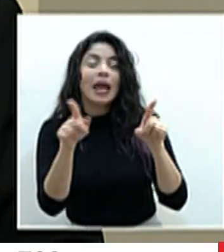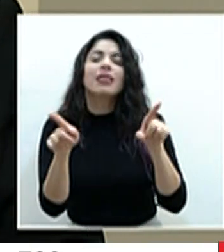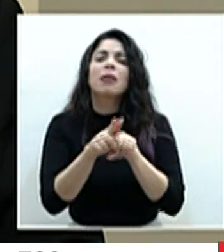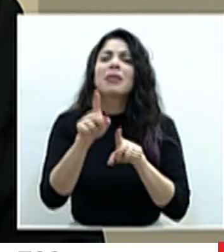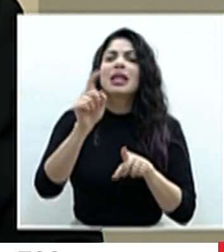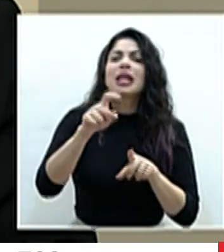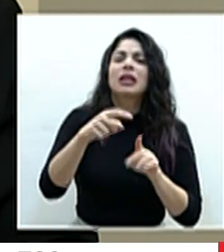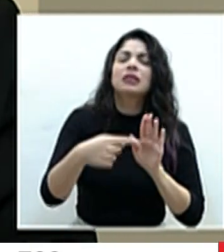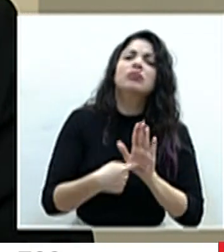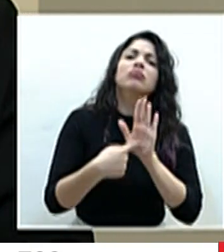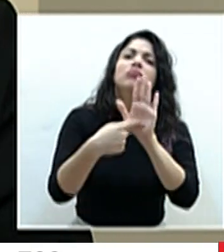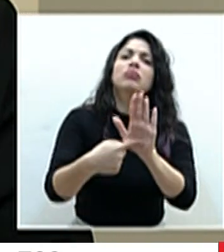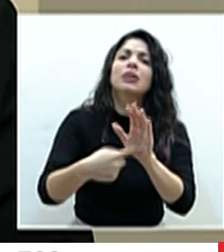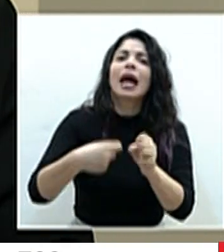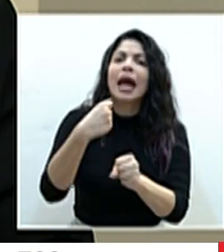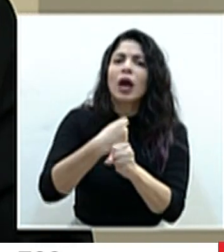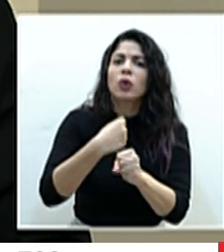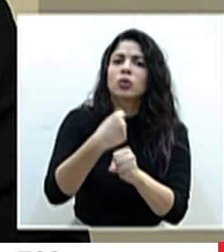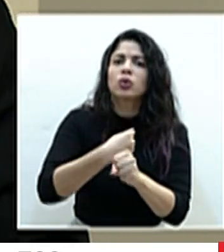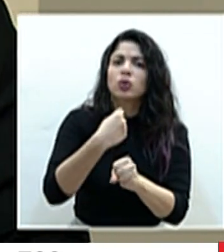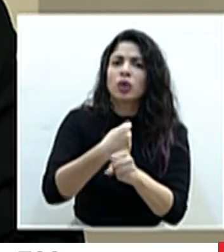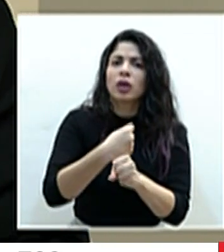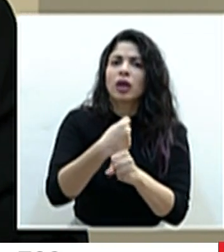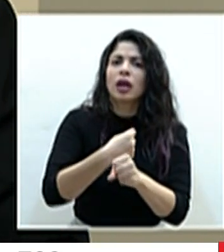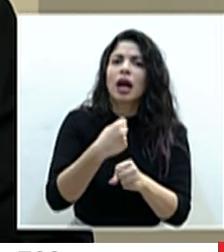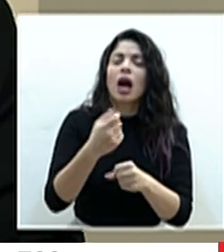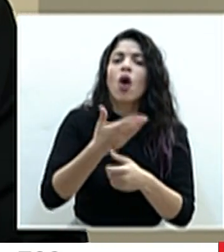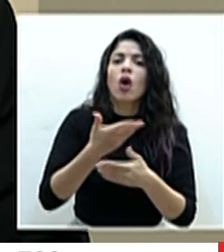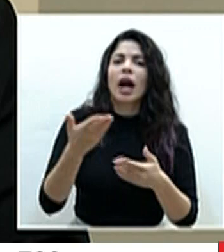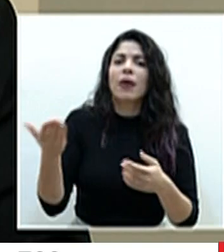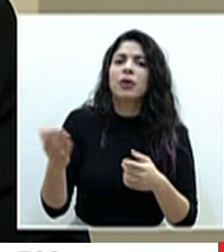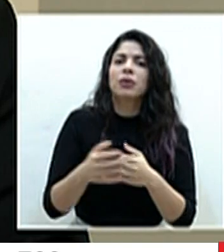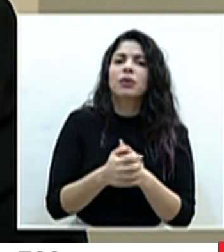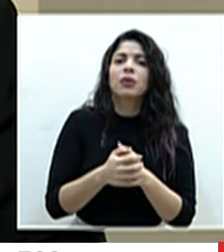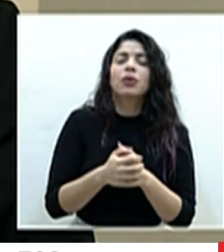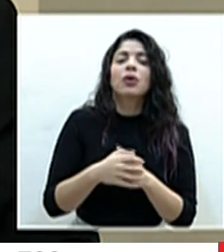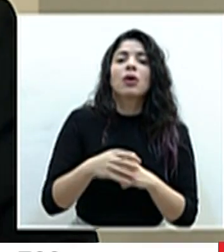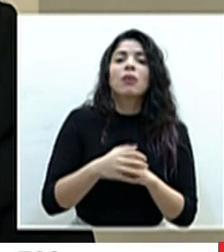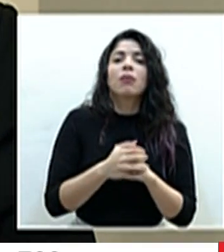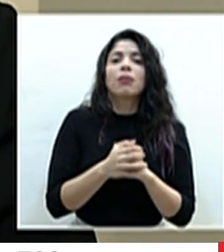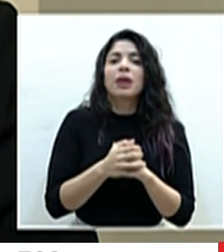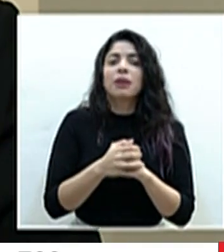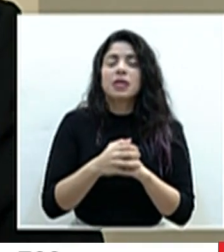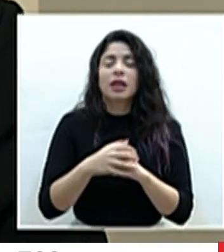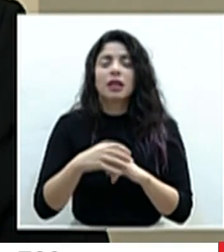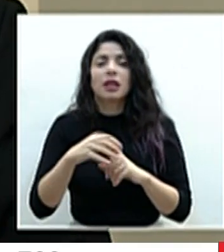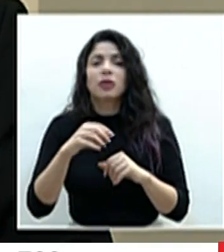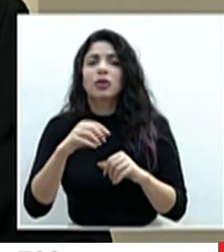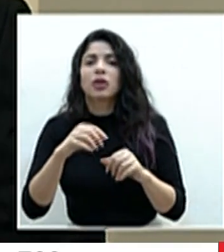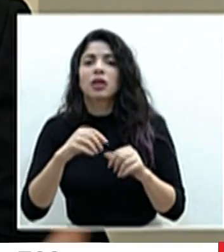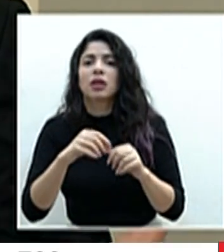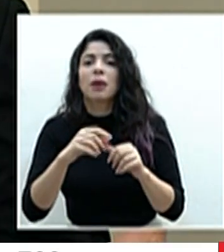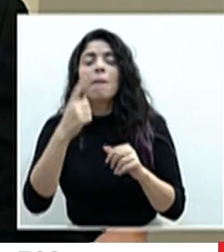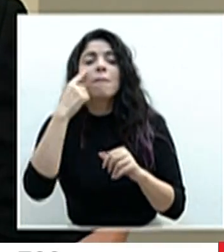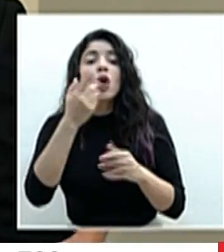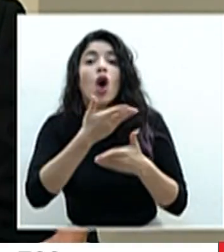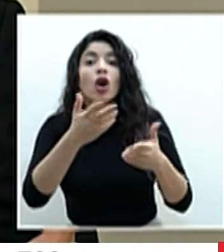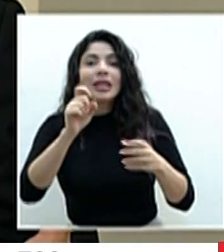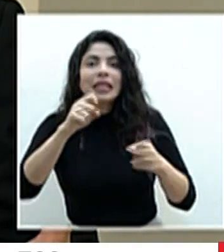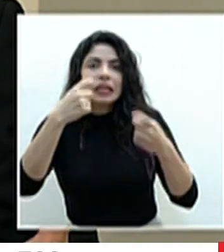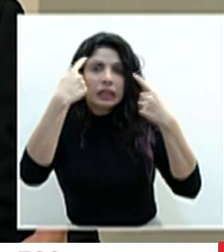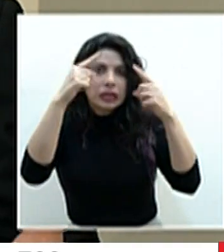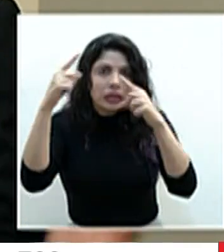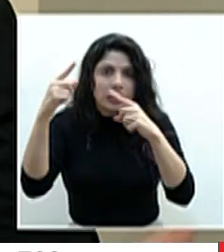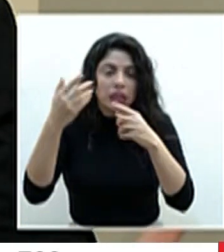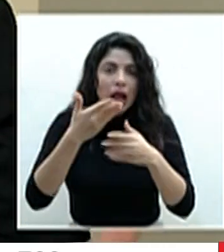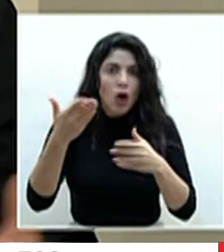transmitir ejecución, de que las cosas no solo se transmite la confianza, sino que se hacen. Y pasan